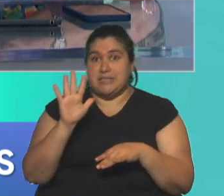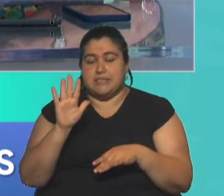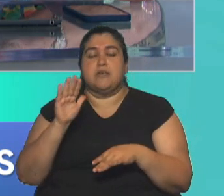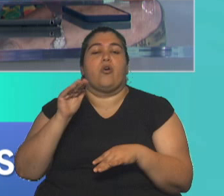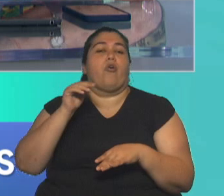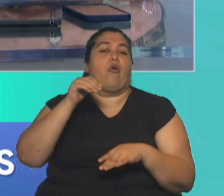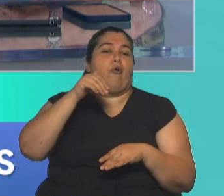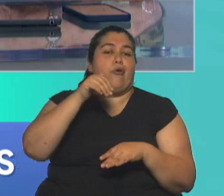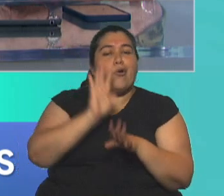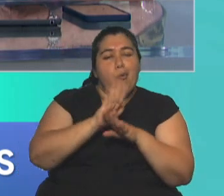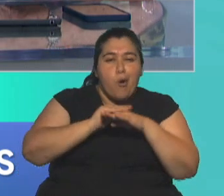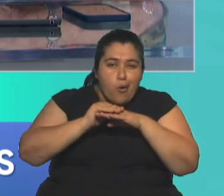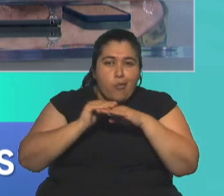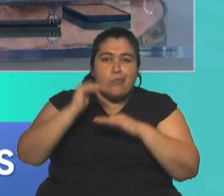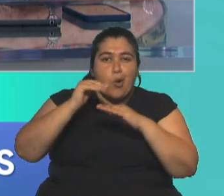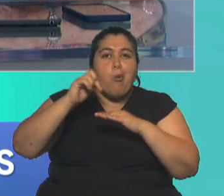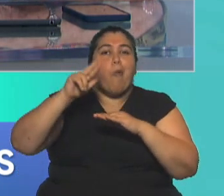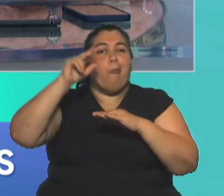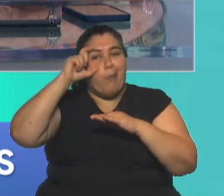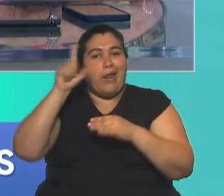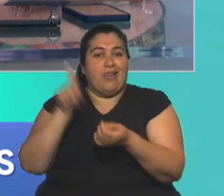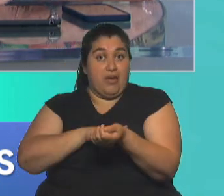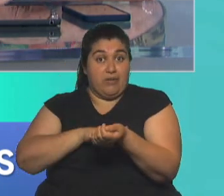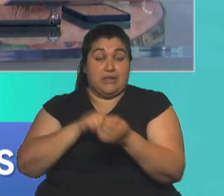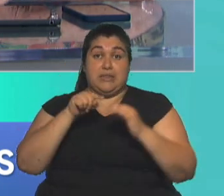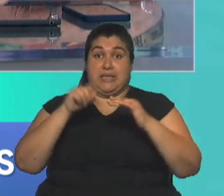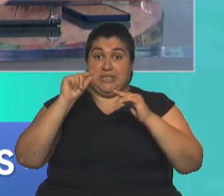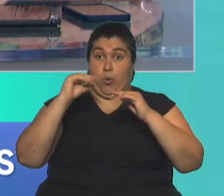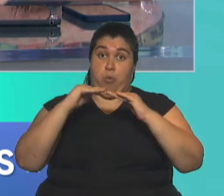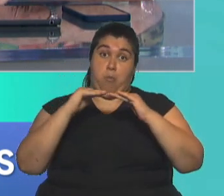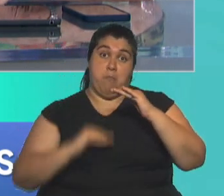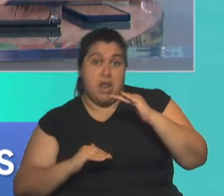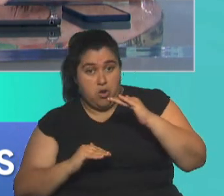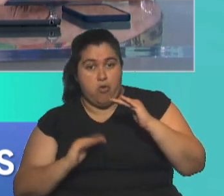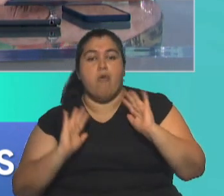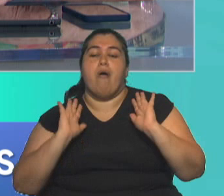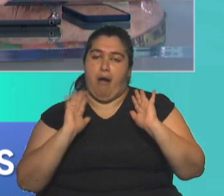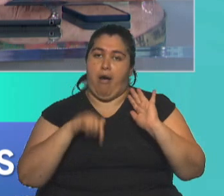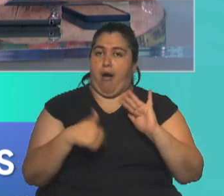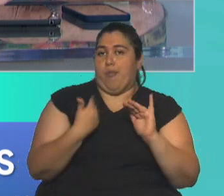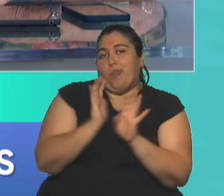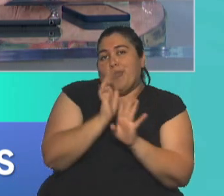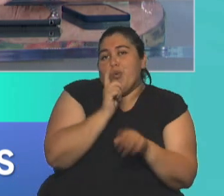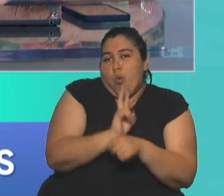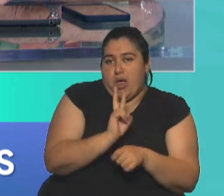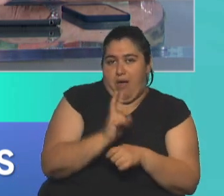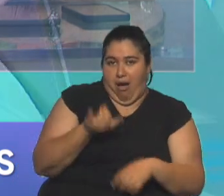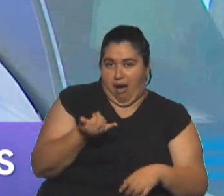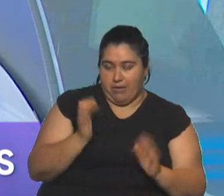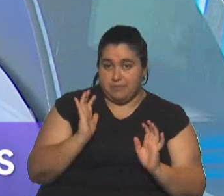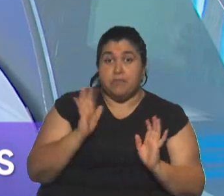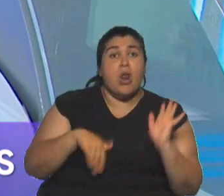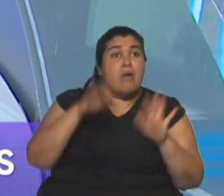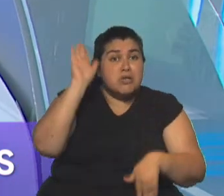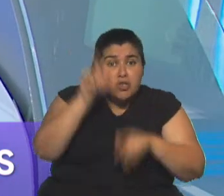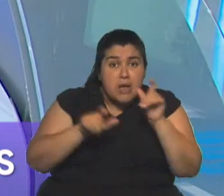considera prediabetes. Si uno logra bajarlo, puede... Está contenido. Pero, digamos, la gran mayoría de los